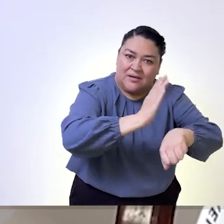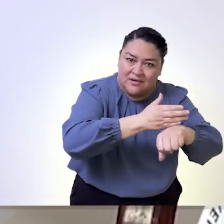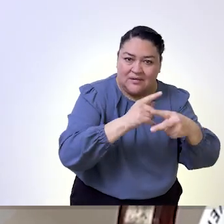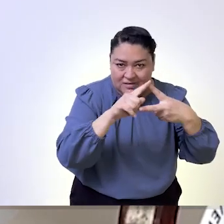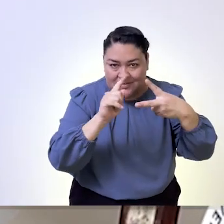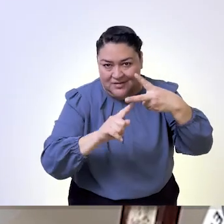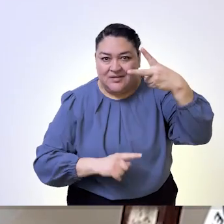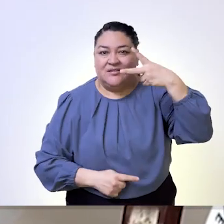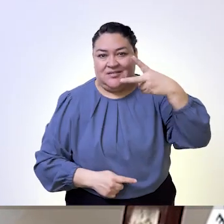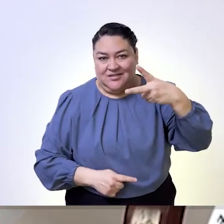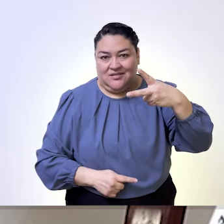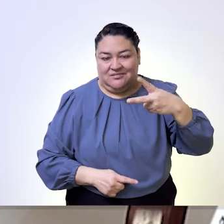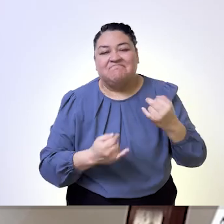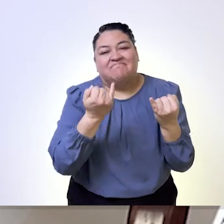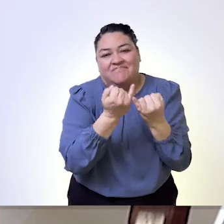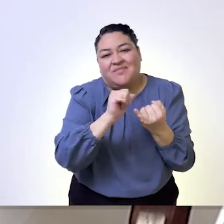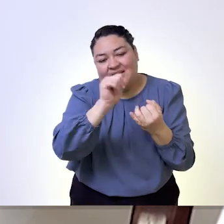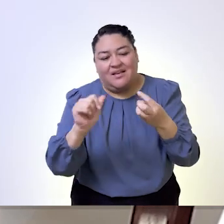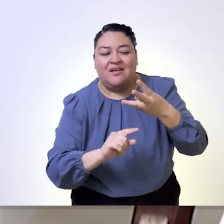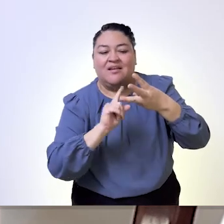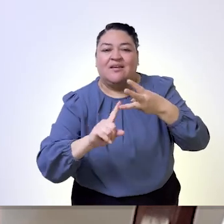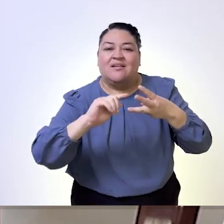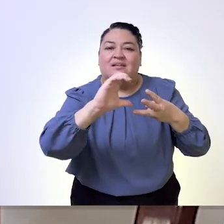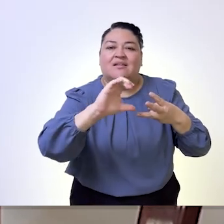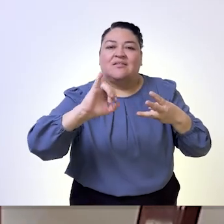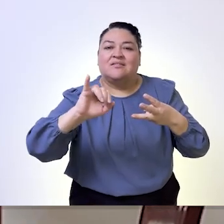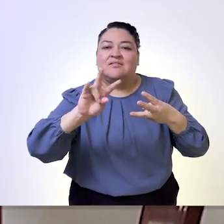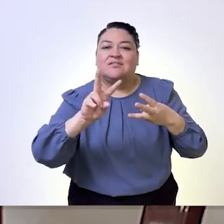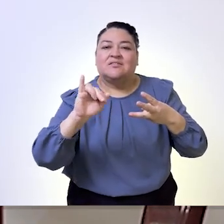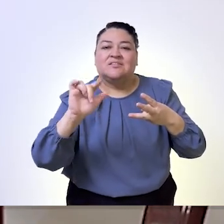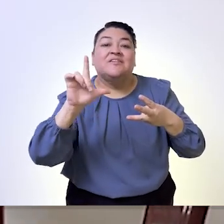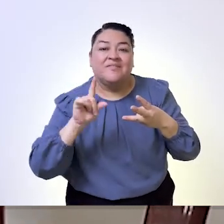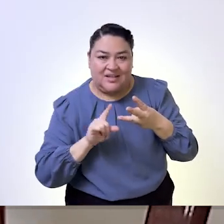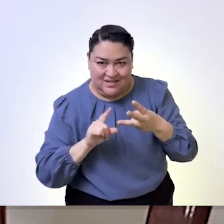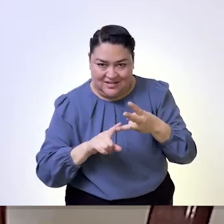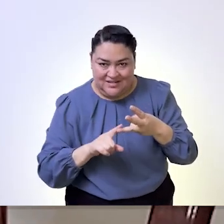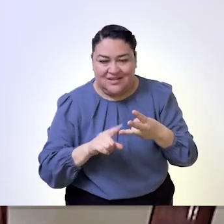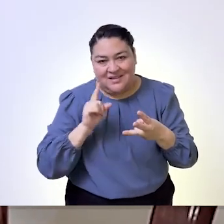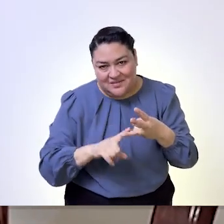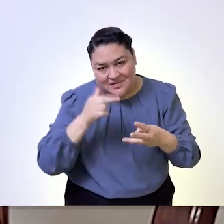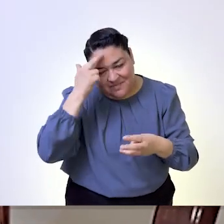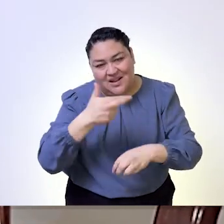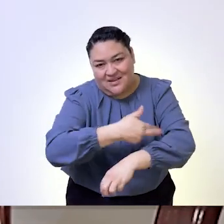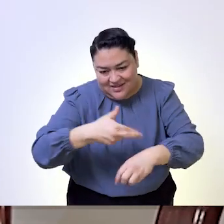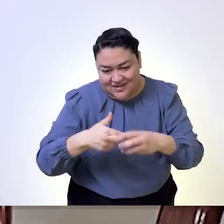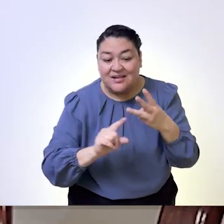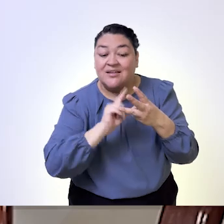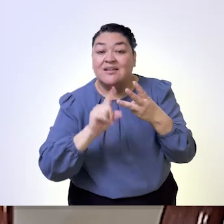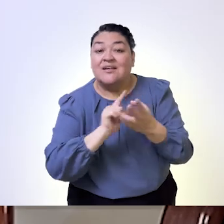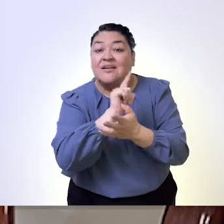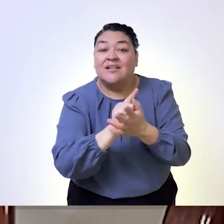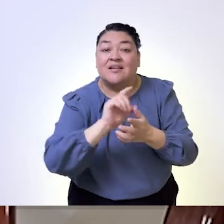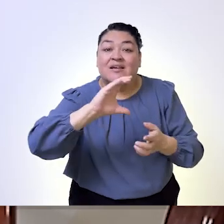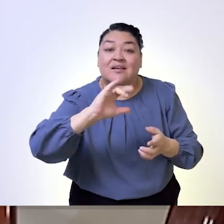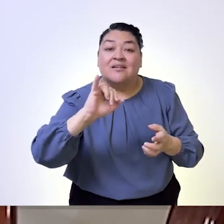desde luego pues las reglas de lo civil en términos de la aplicación supletoria, donde las reglas